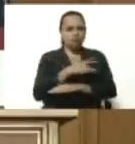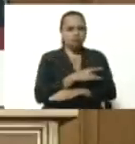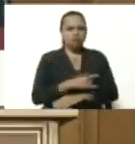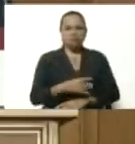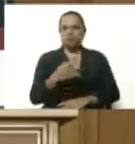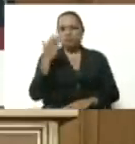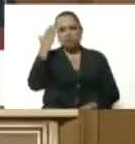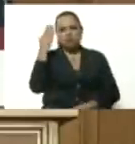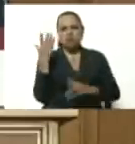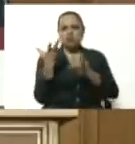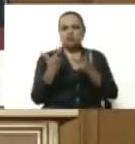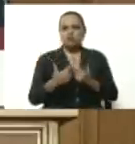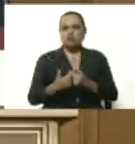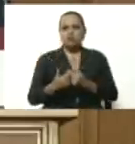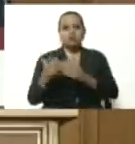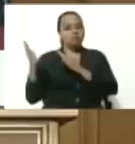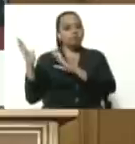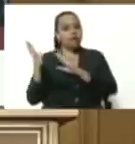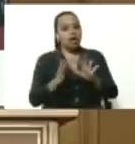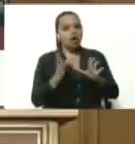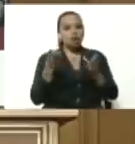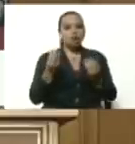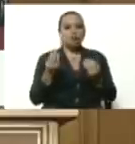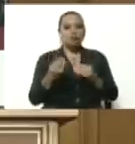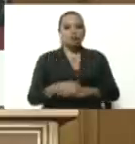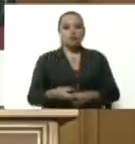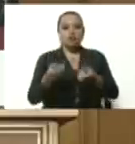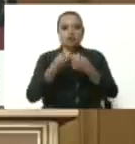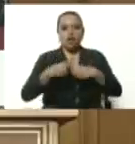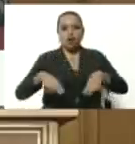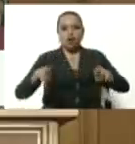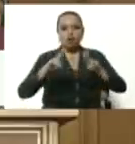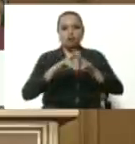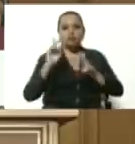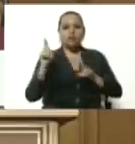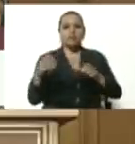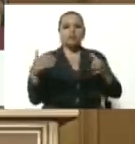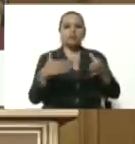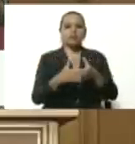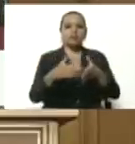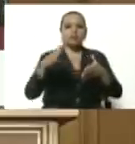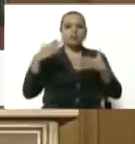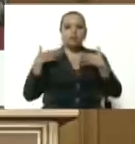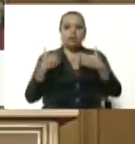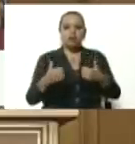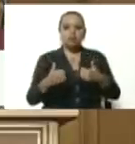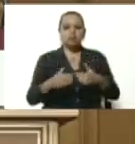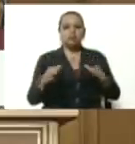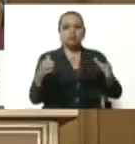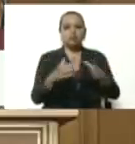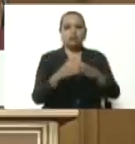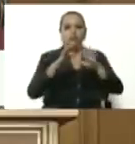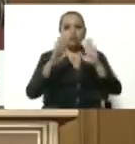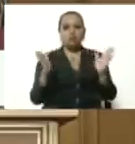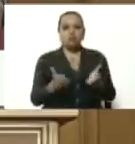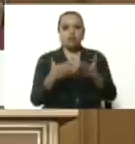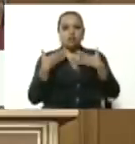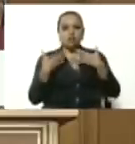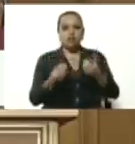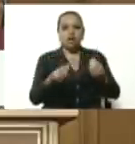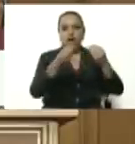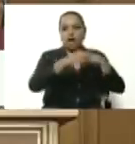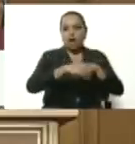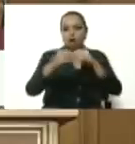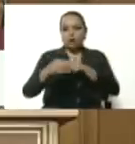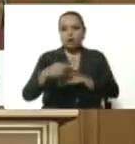era, pero hemos recibido varios cargamentos de la Organización Panamericana de la Salud y de la Organización Mundial de la Salud de acuerdo con este